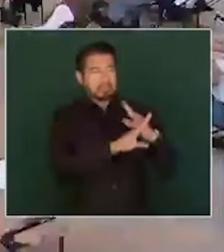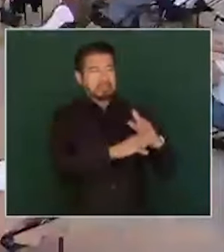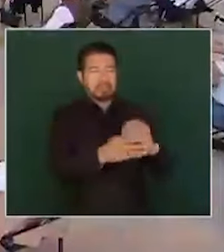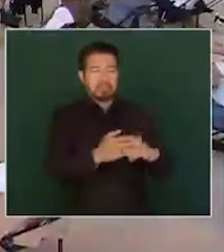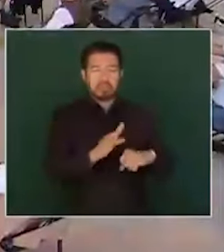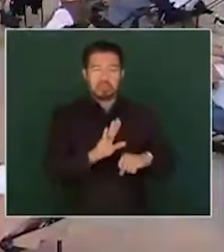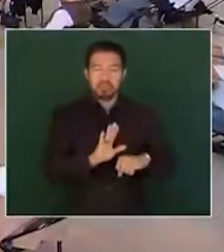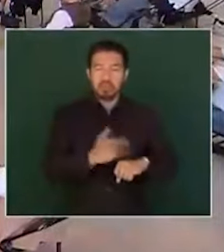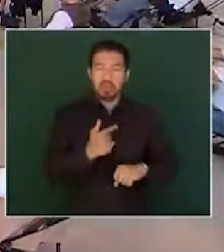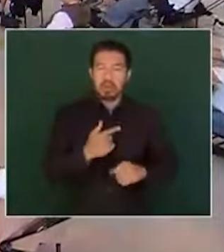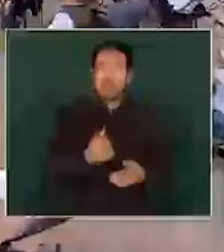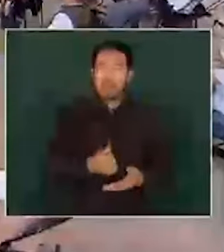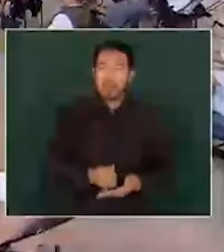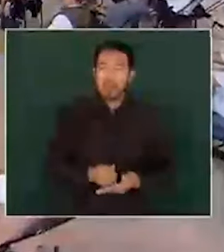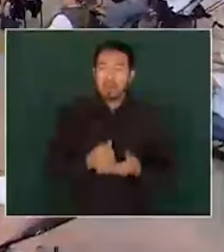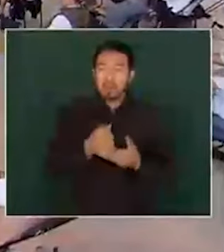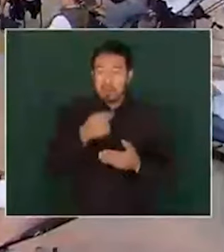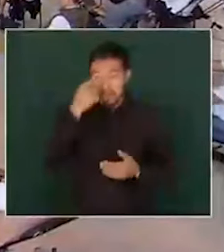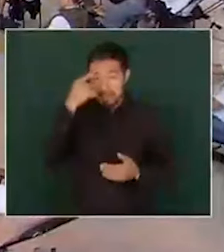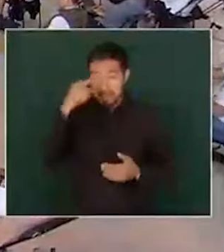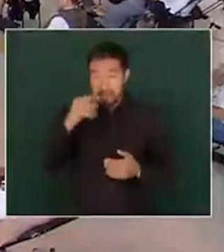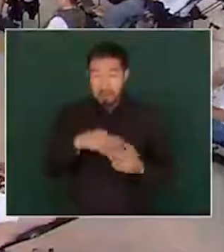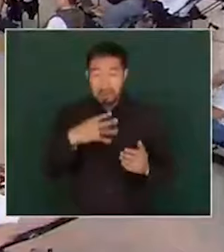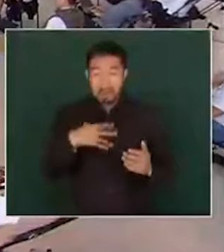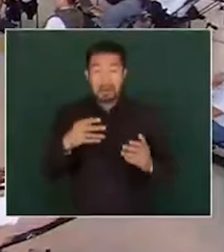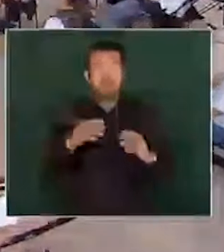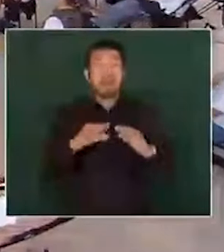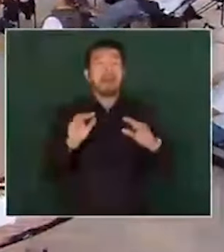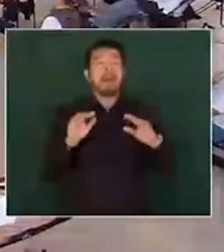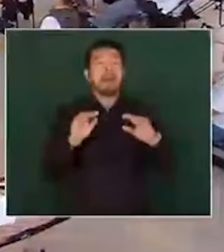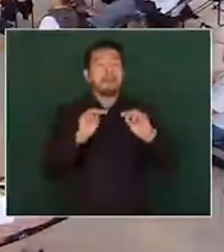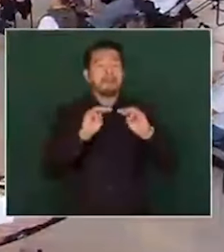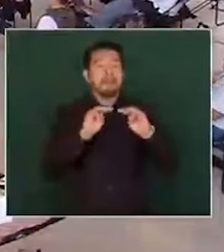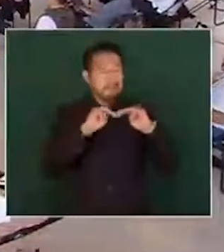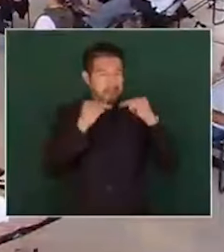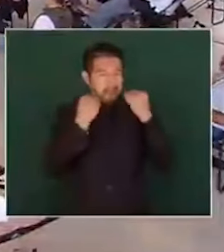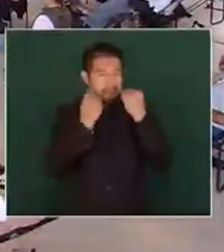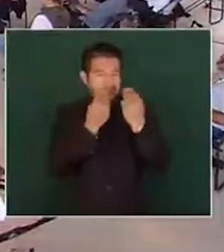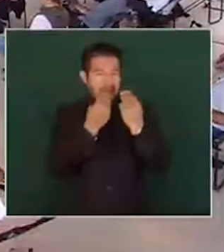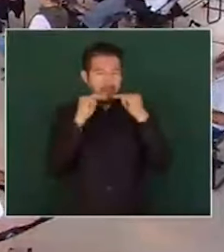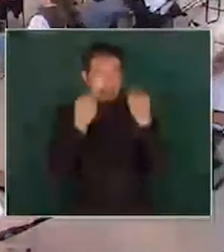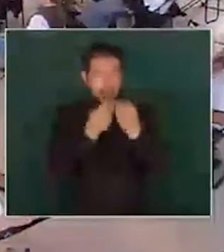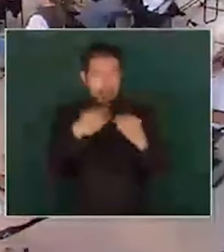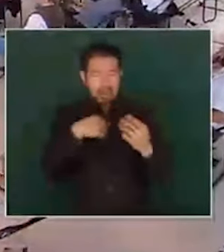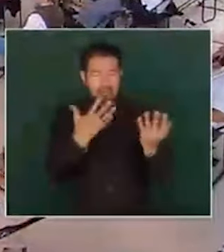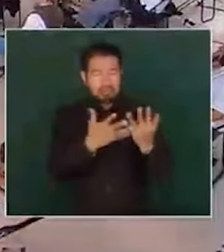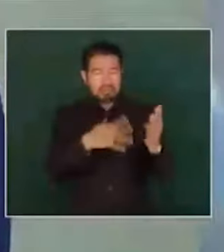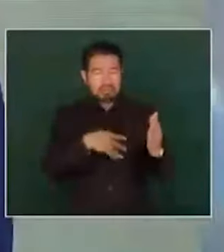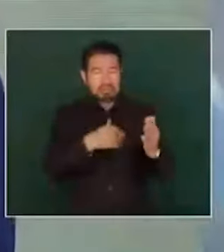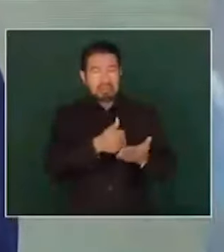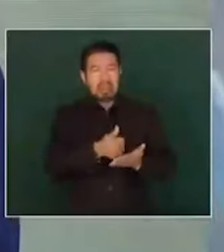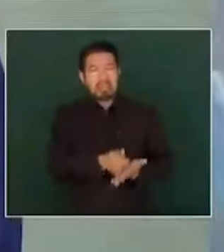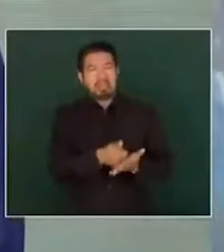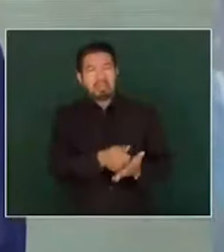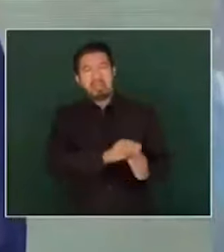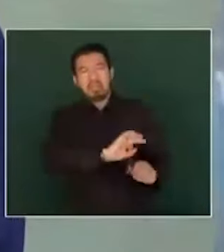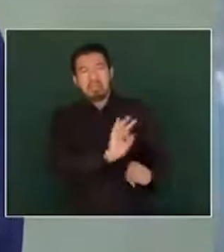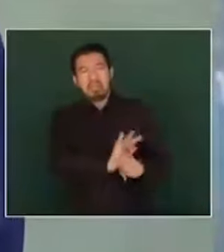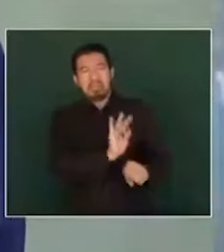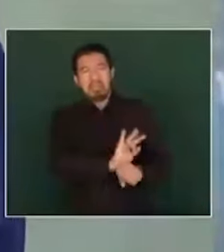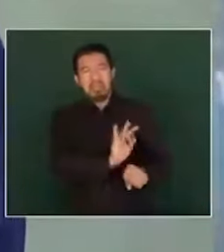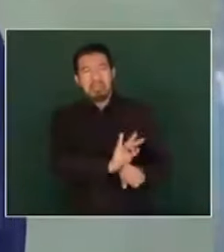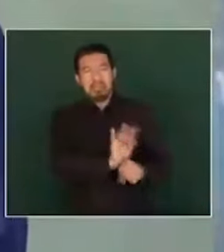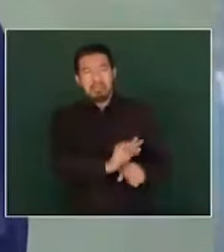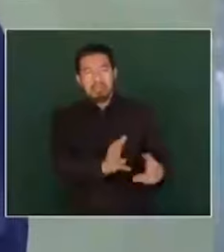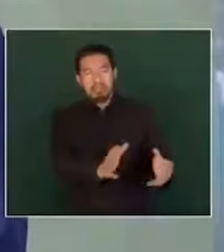La iniciativa fue presentada hoy. En primer lugar, sería tomar estas vías y eliminar la huella